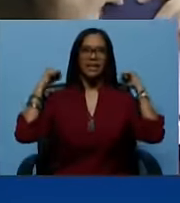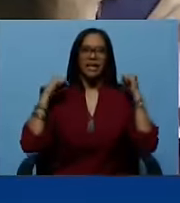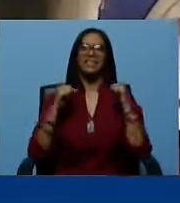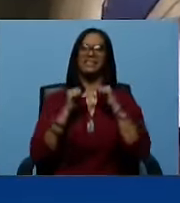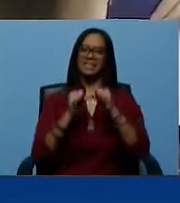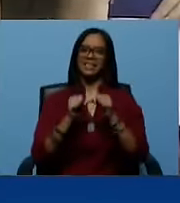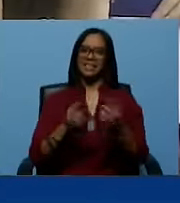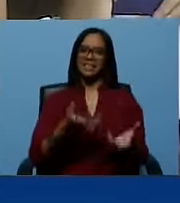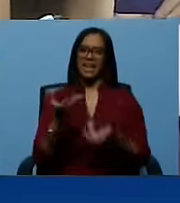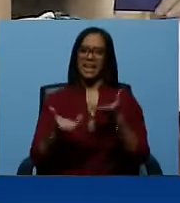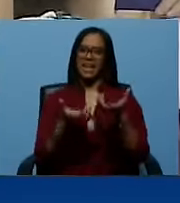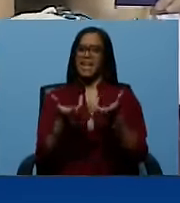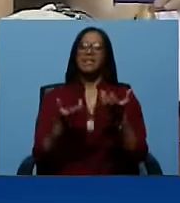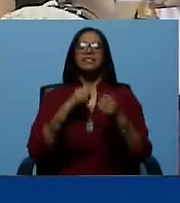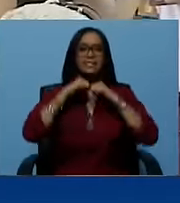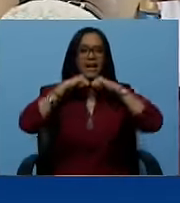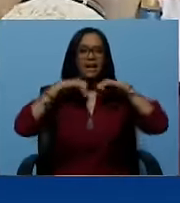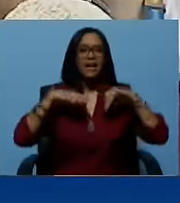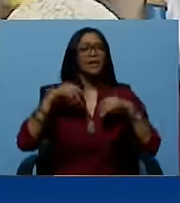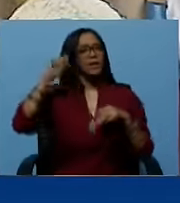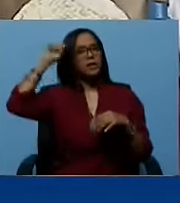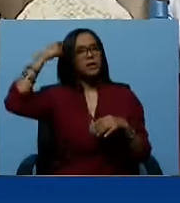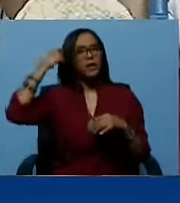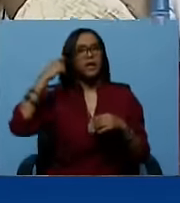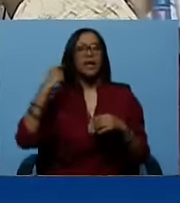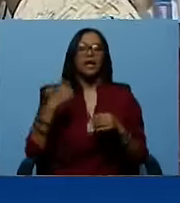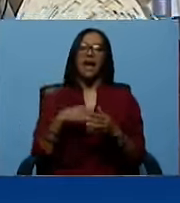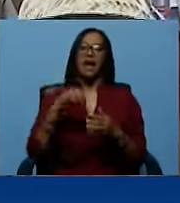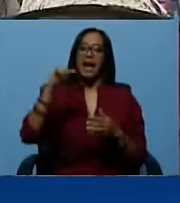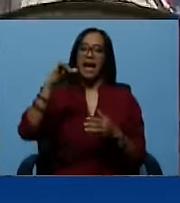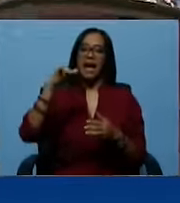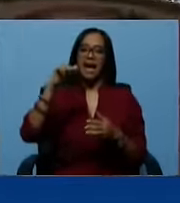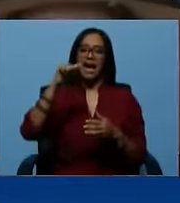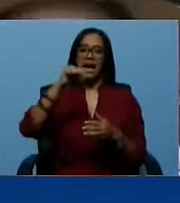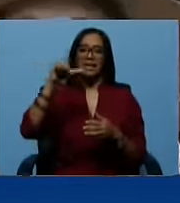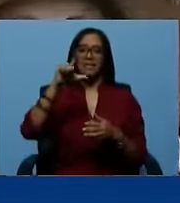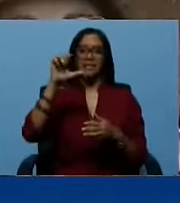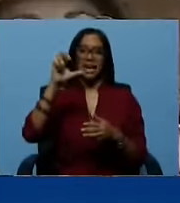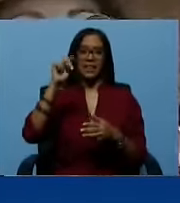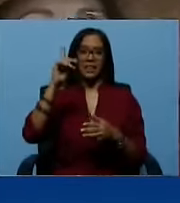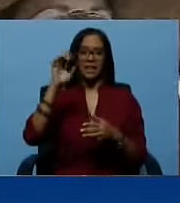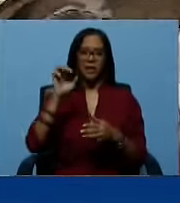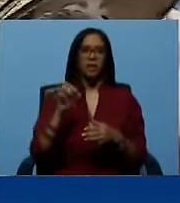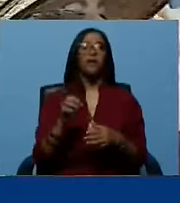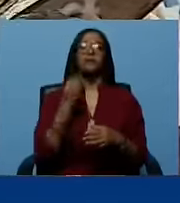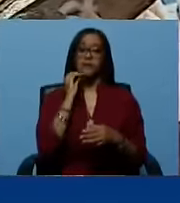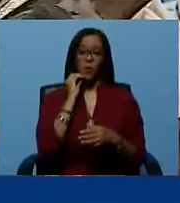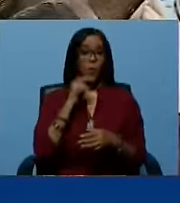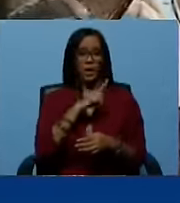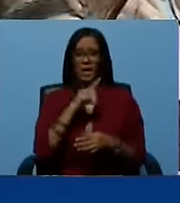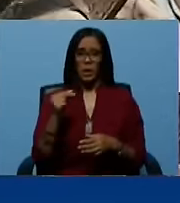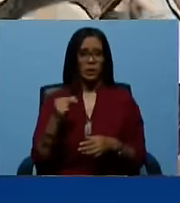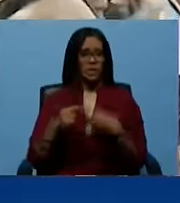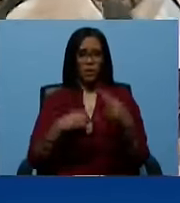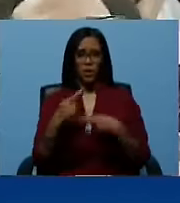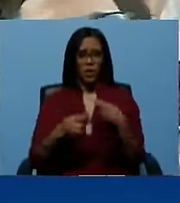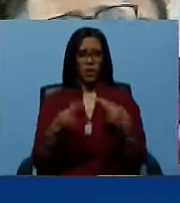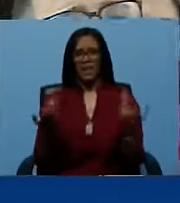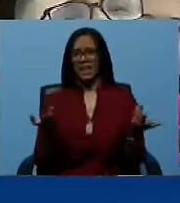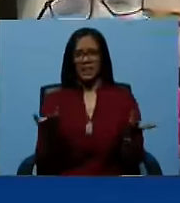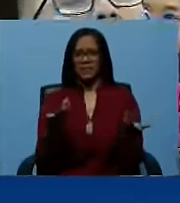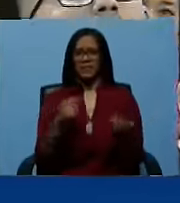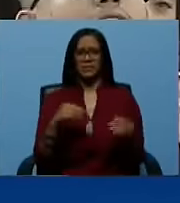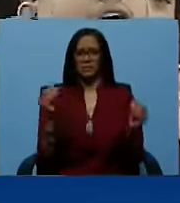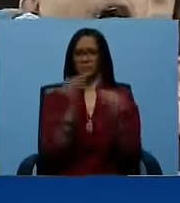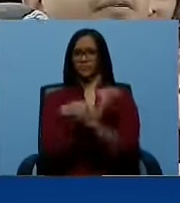la llama sagrada que nos recuerda al gran Allende. Ser joven y no ser revolucionario es una contradicción